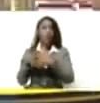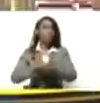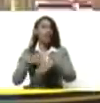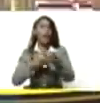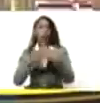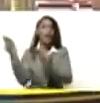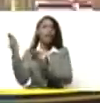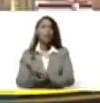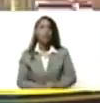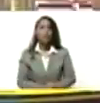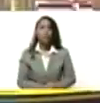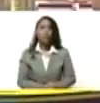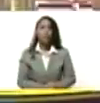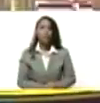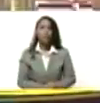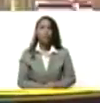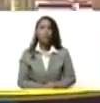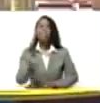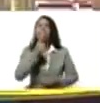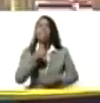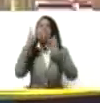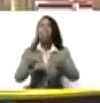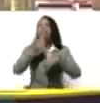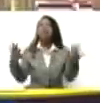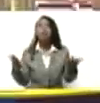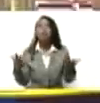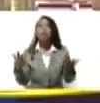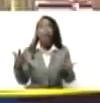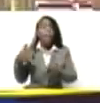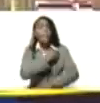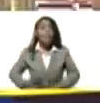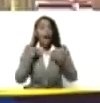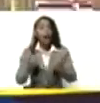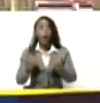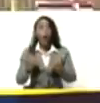fundamentalmente para proteger a los niños y niñas